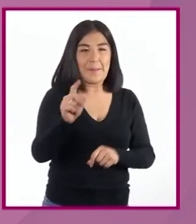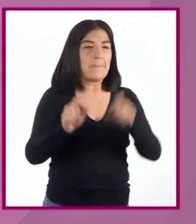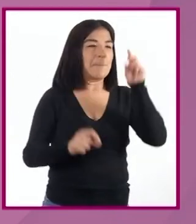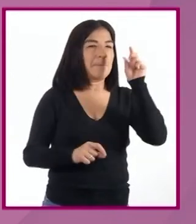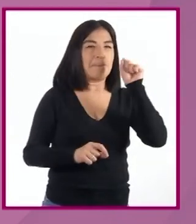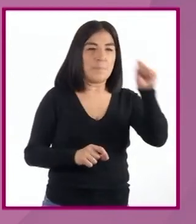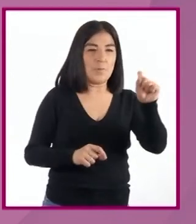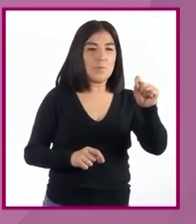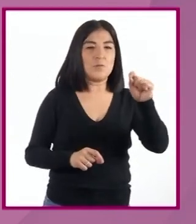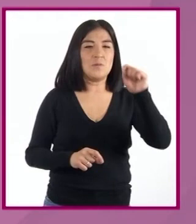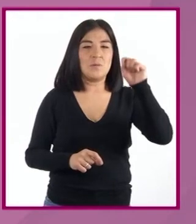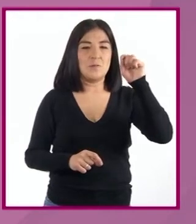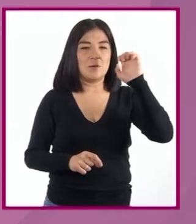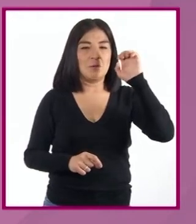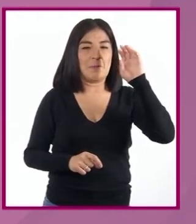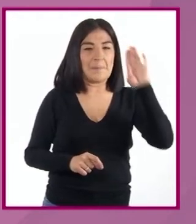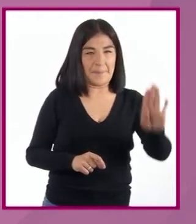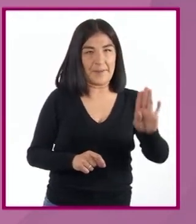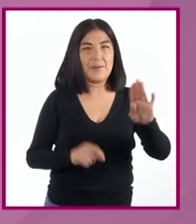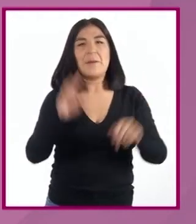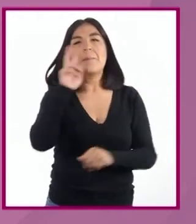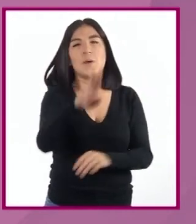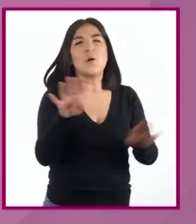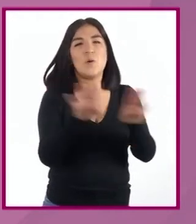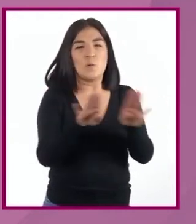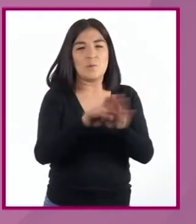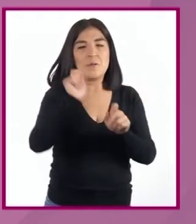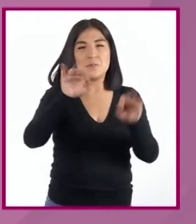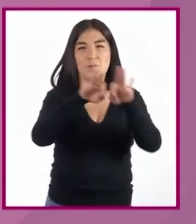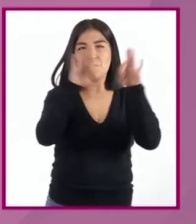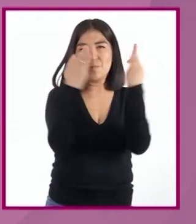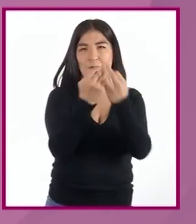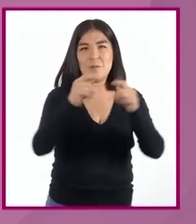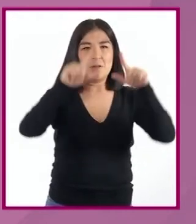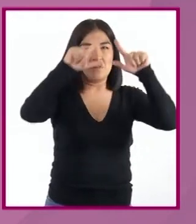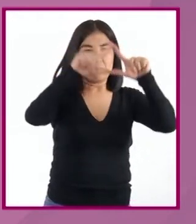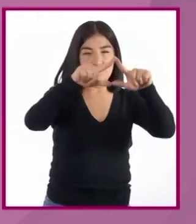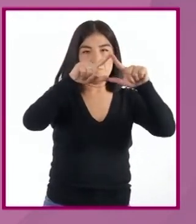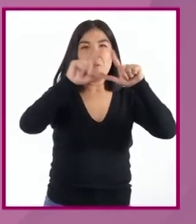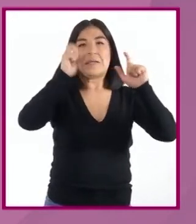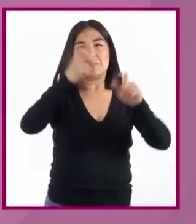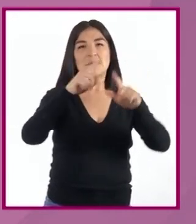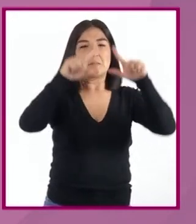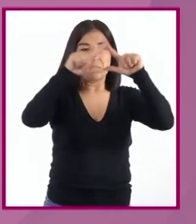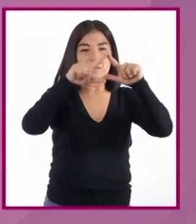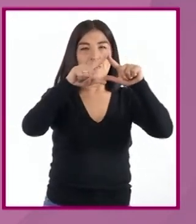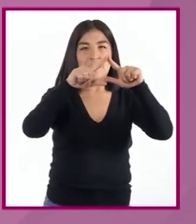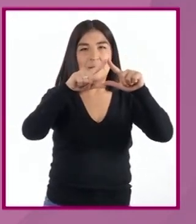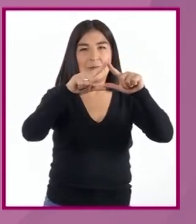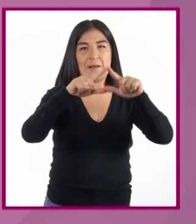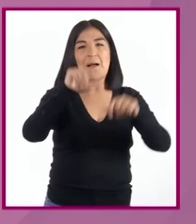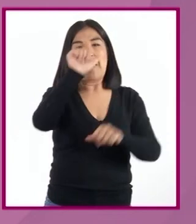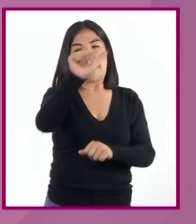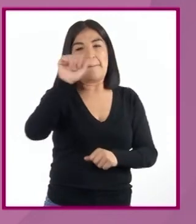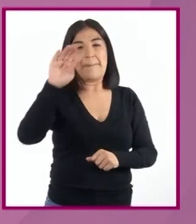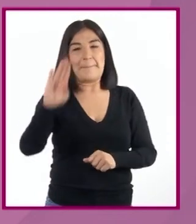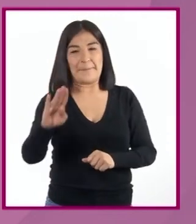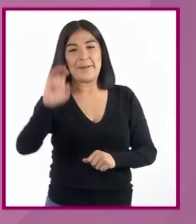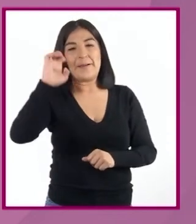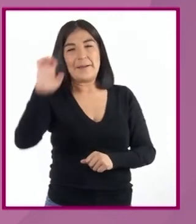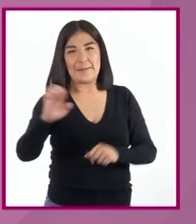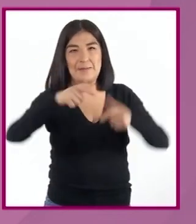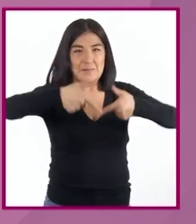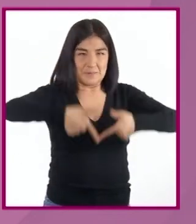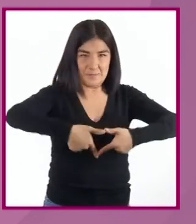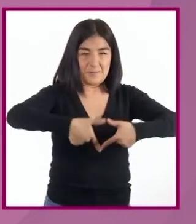E. Observen que se forman dos triángulos. Uno de ellos es el triángulo ABE y